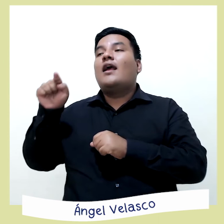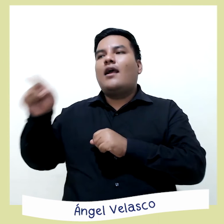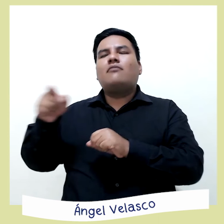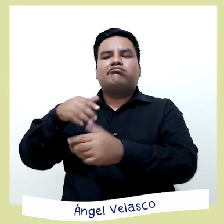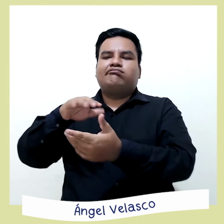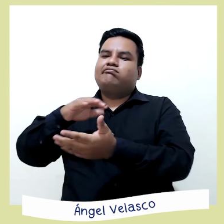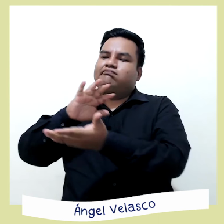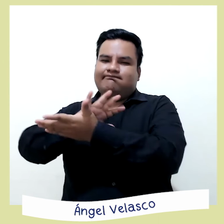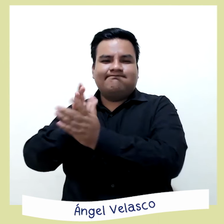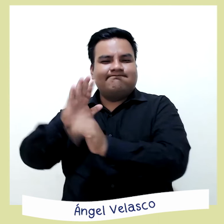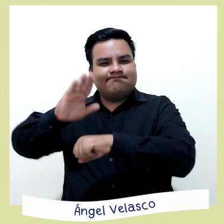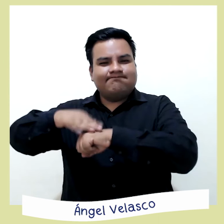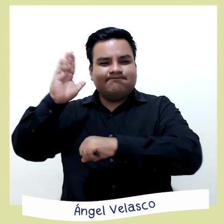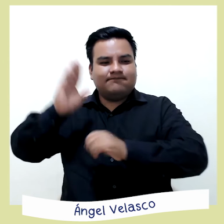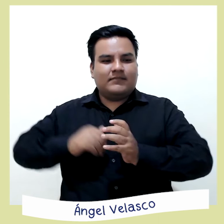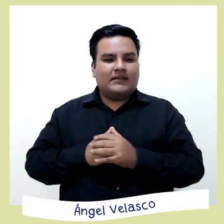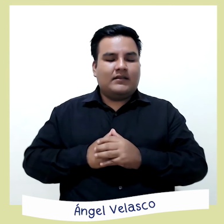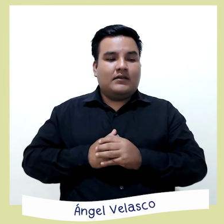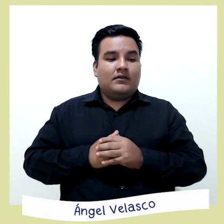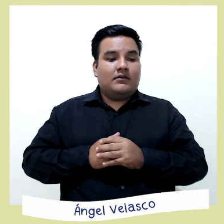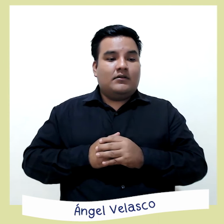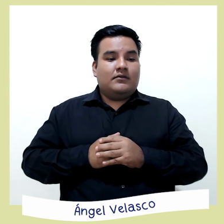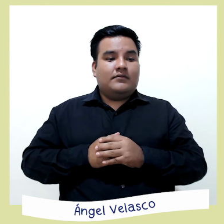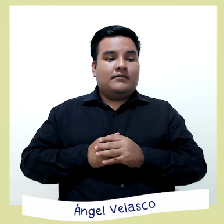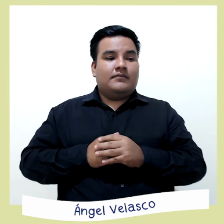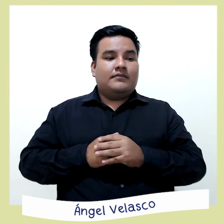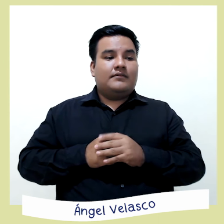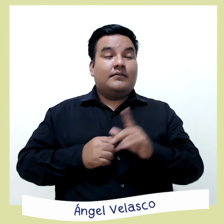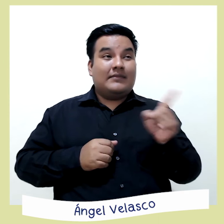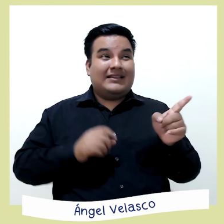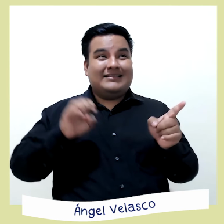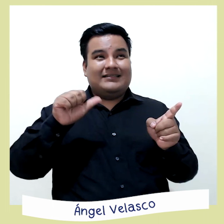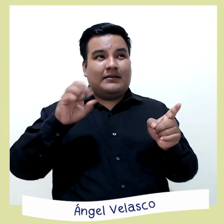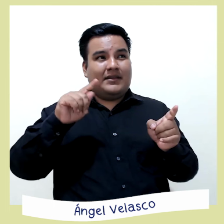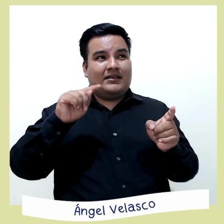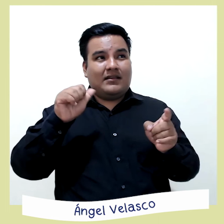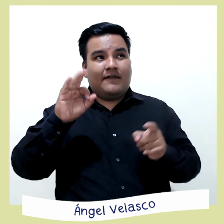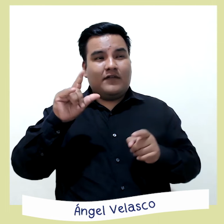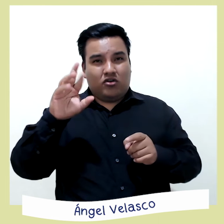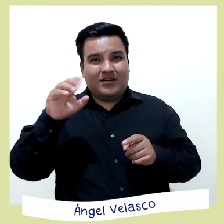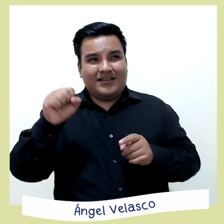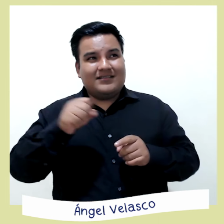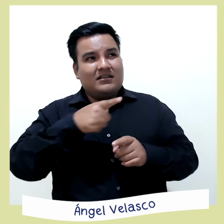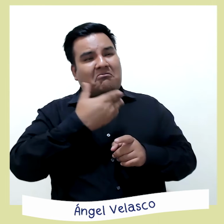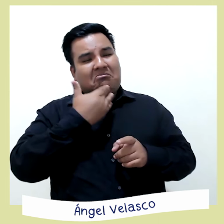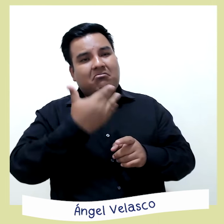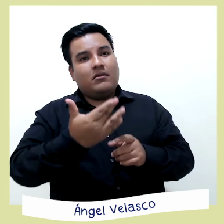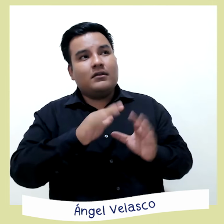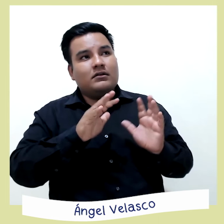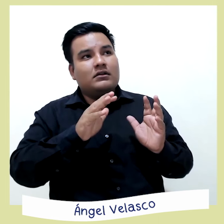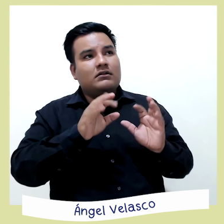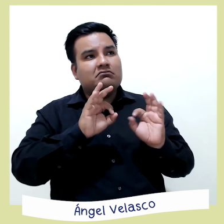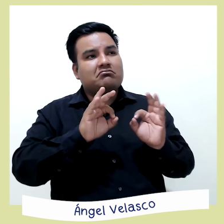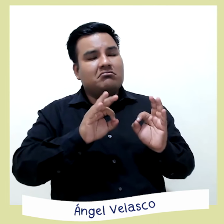de los servicios de salud. Es un espacio de, ahí sí, no